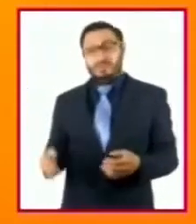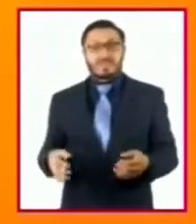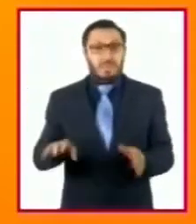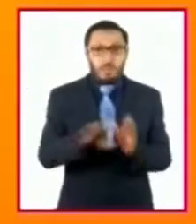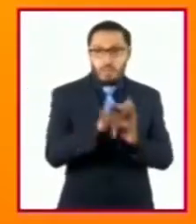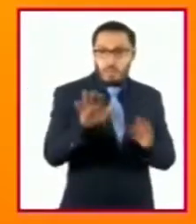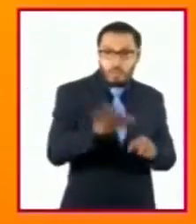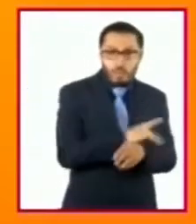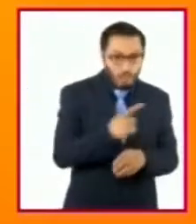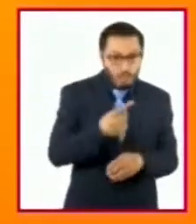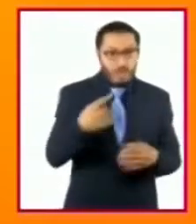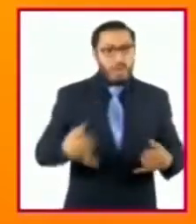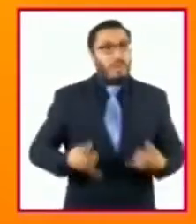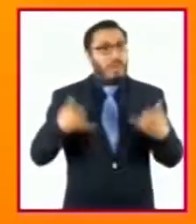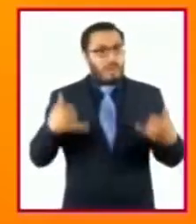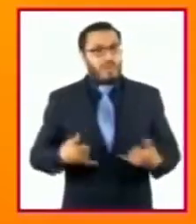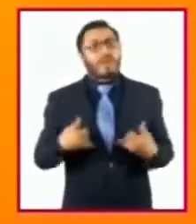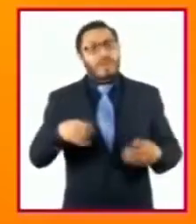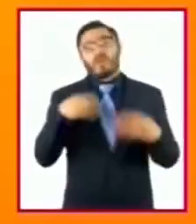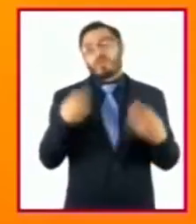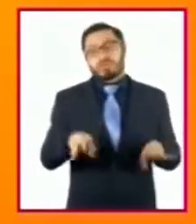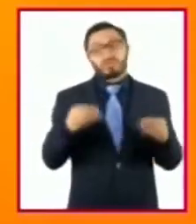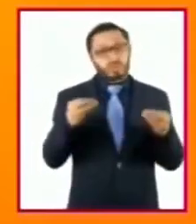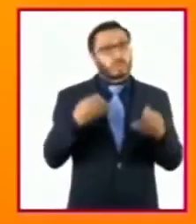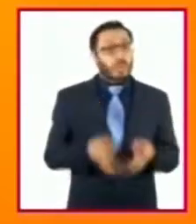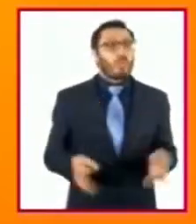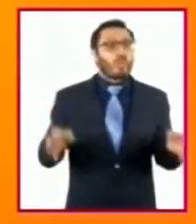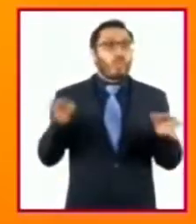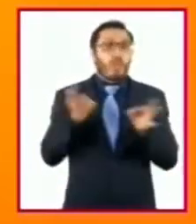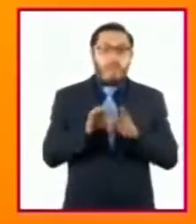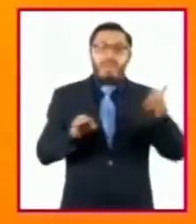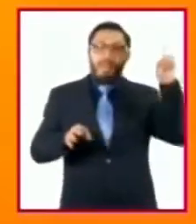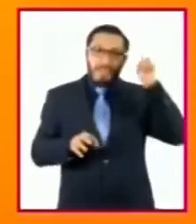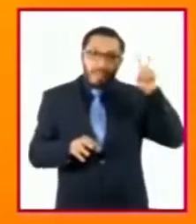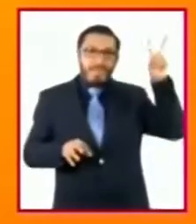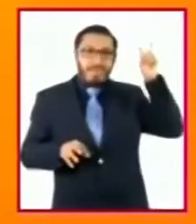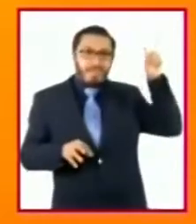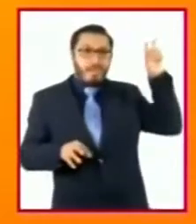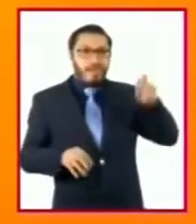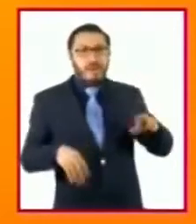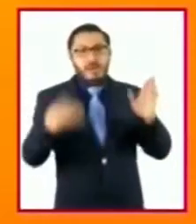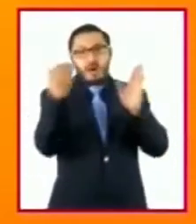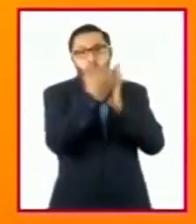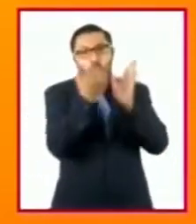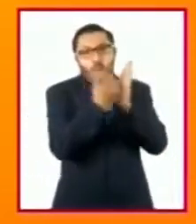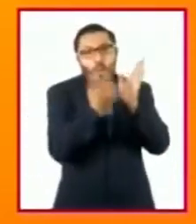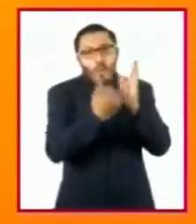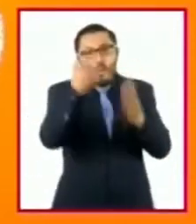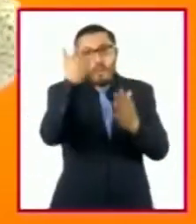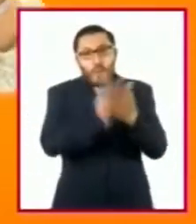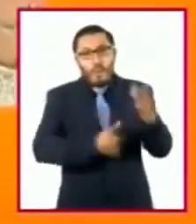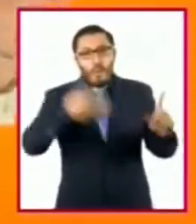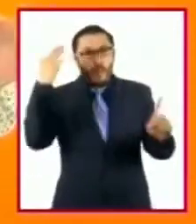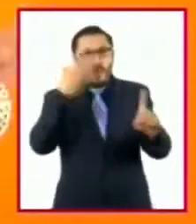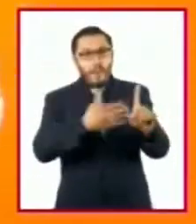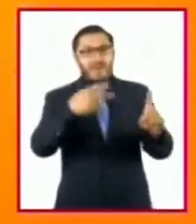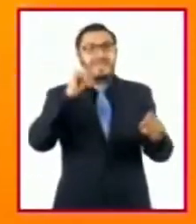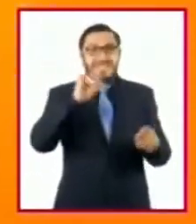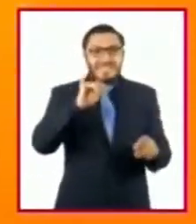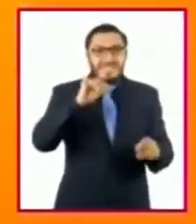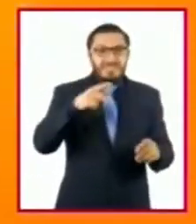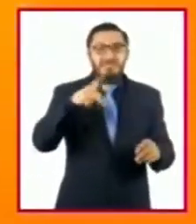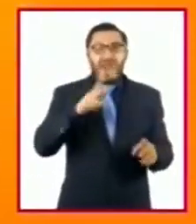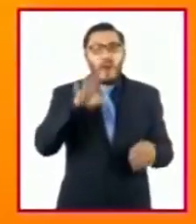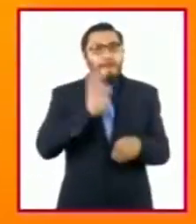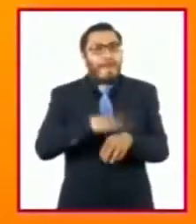importante sí soñar. Es tan importante tener aspiraciones, sean o no realistas para la familia y para